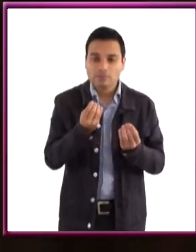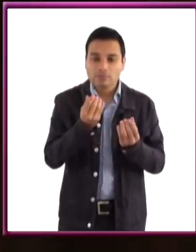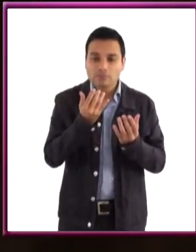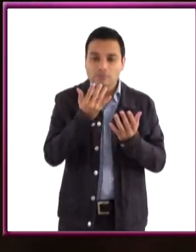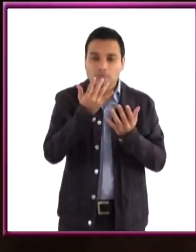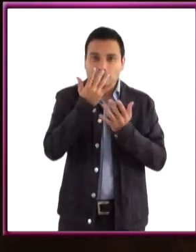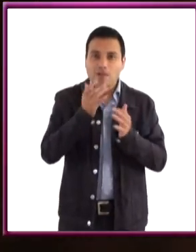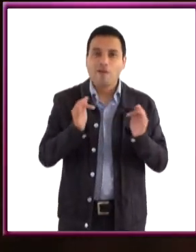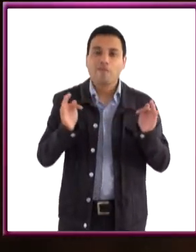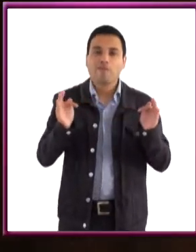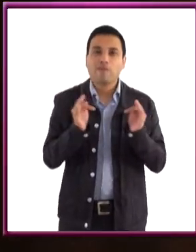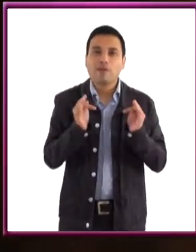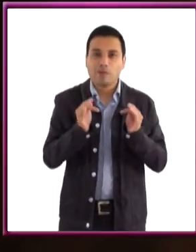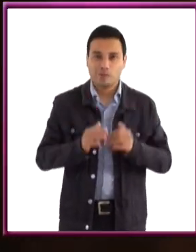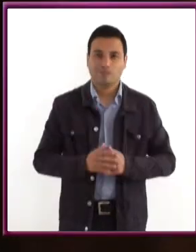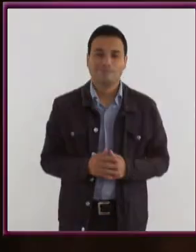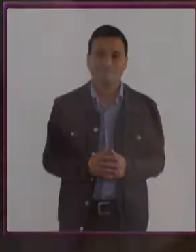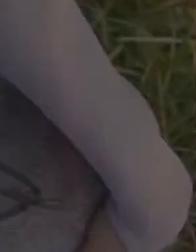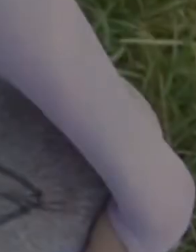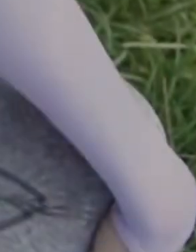a medida que entra.